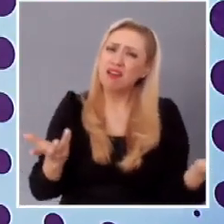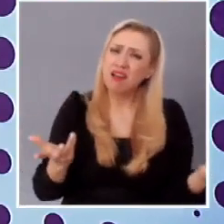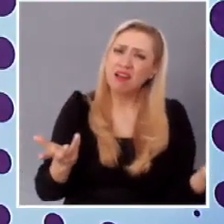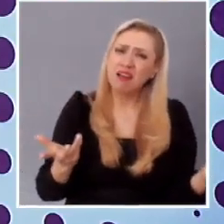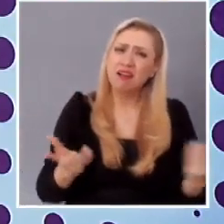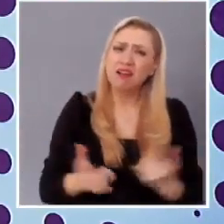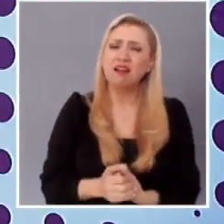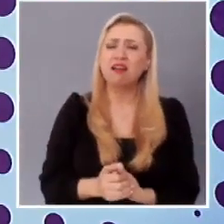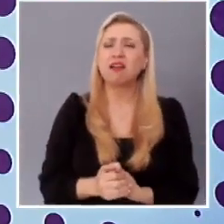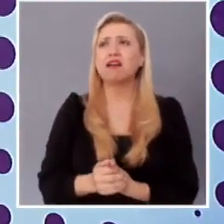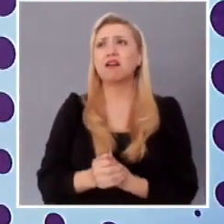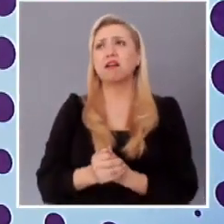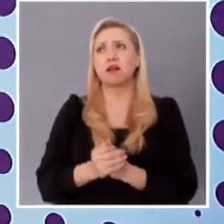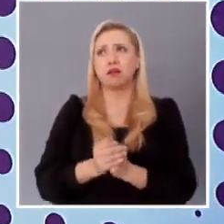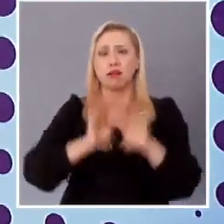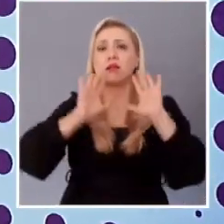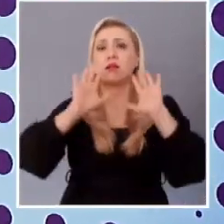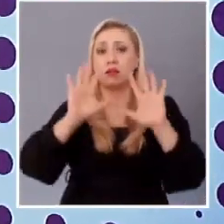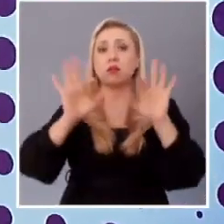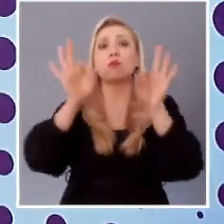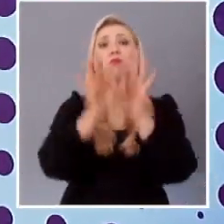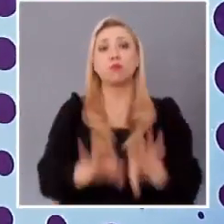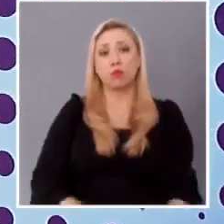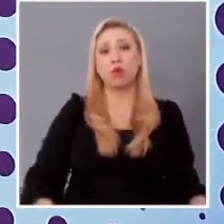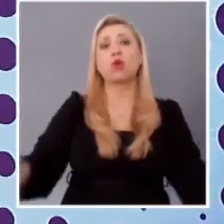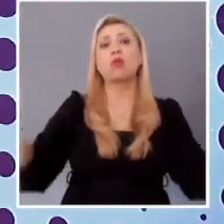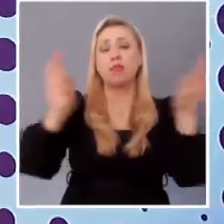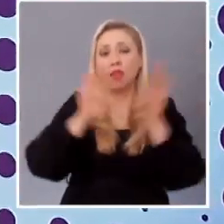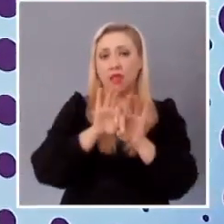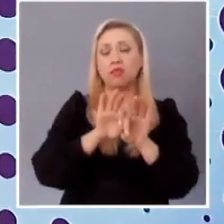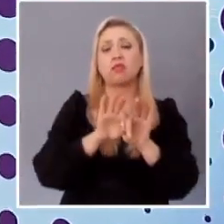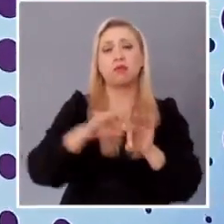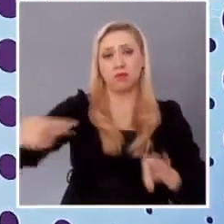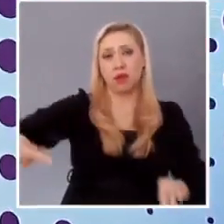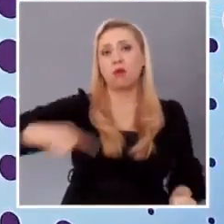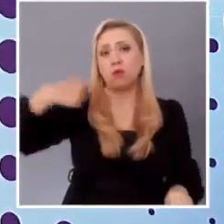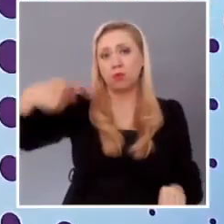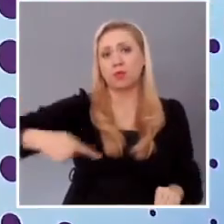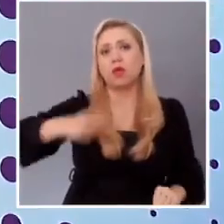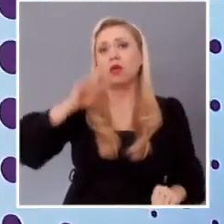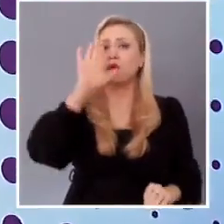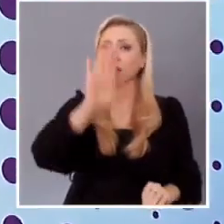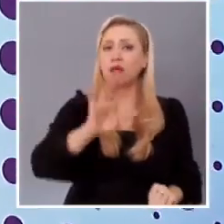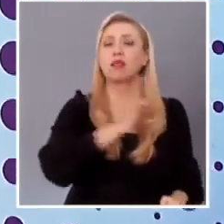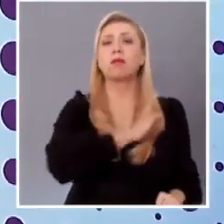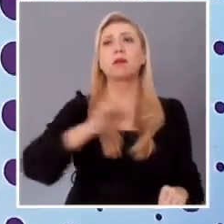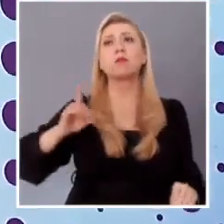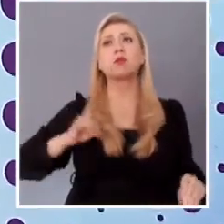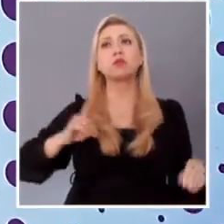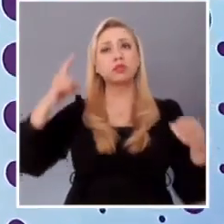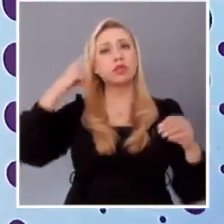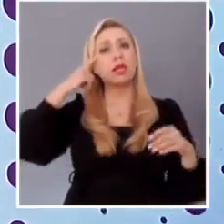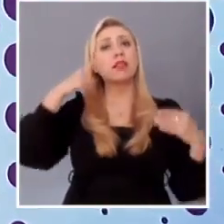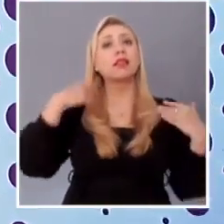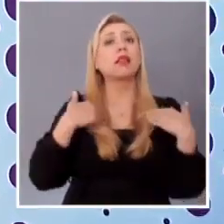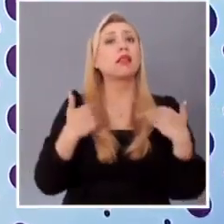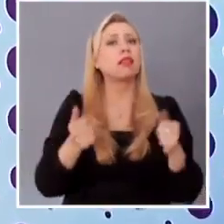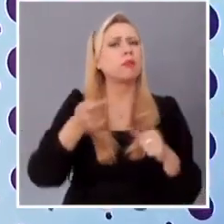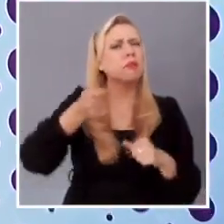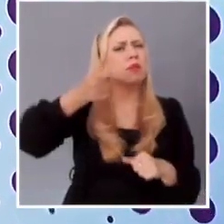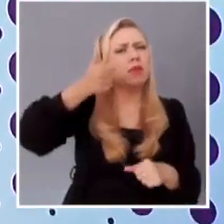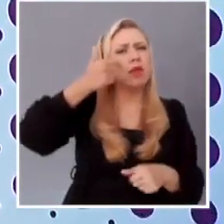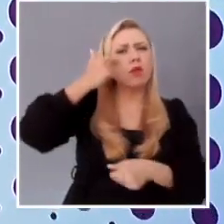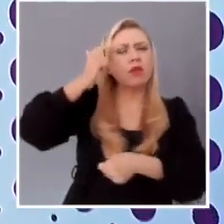pregunta fundamental la que me compartes. Creo que tenemos que comenzar por identificar que el